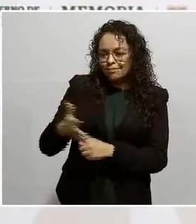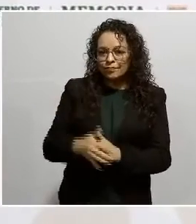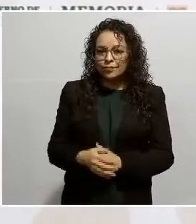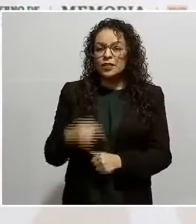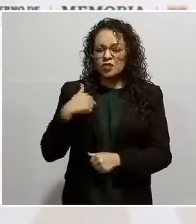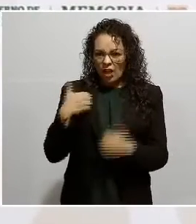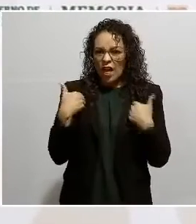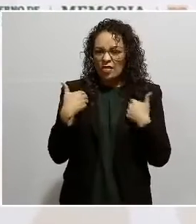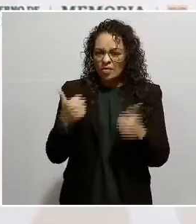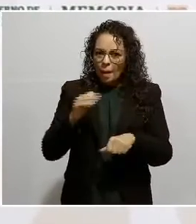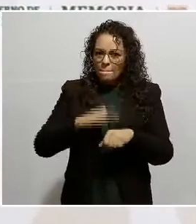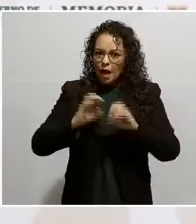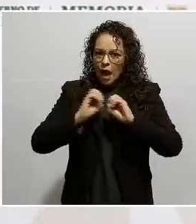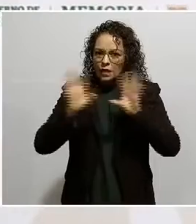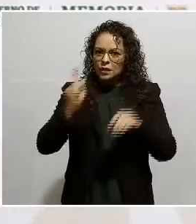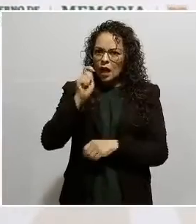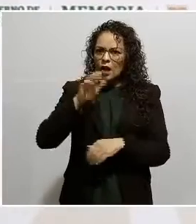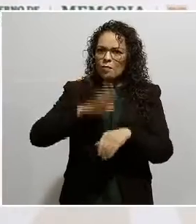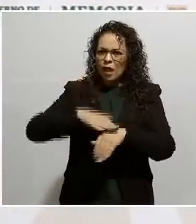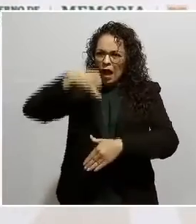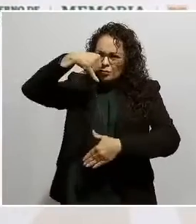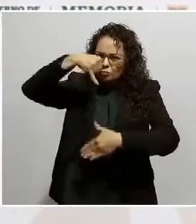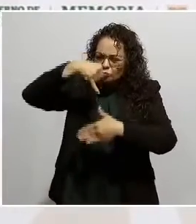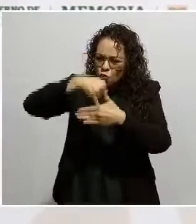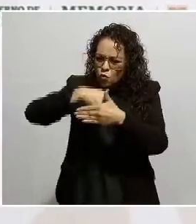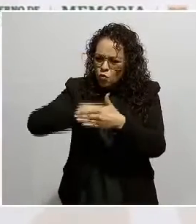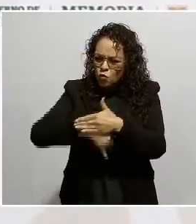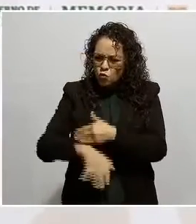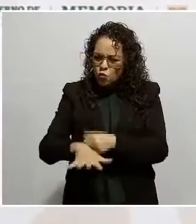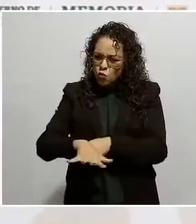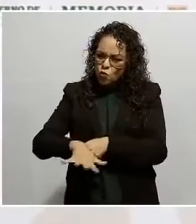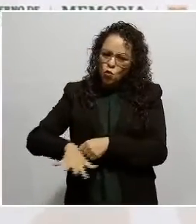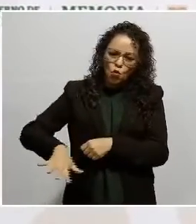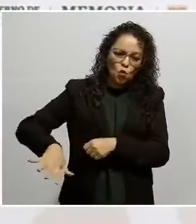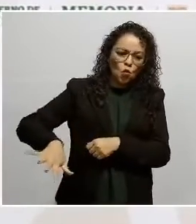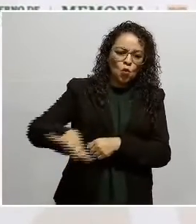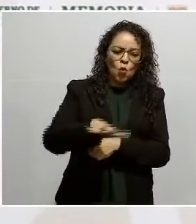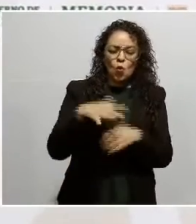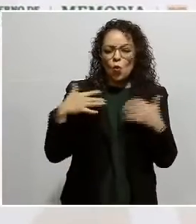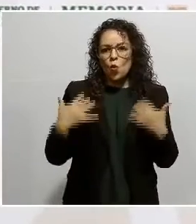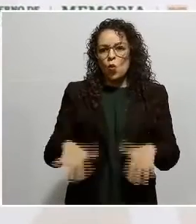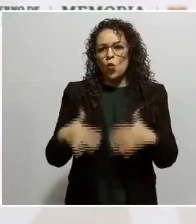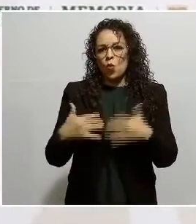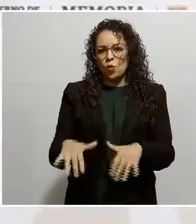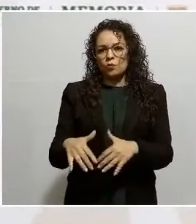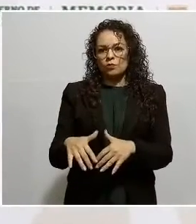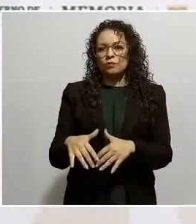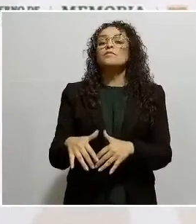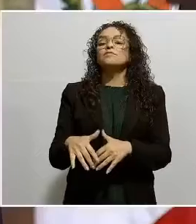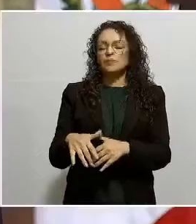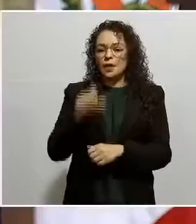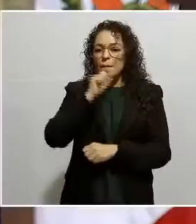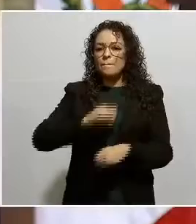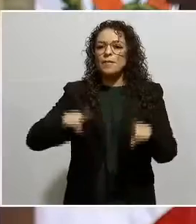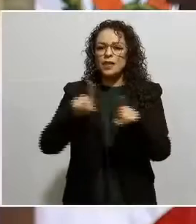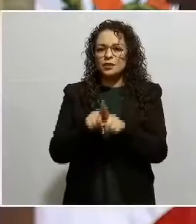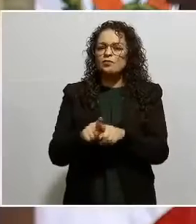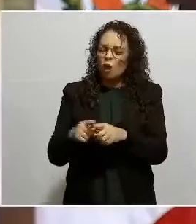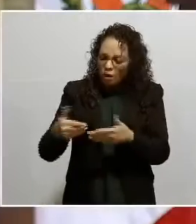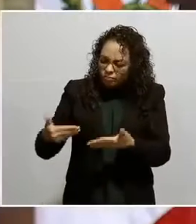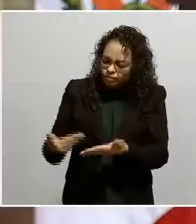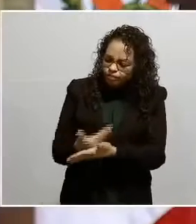profundas raíces que nutrieron al poeta, sino sus flores y sus frutos,